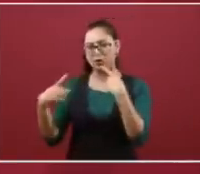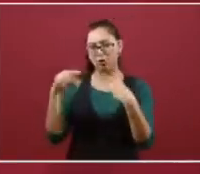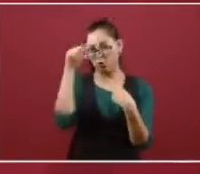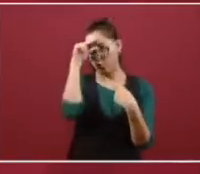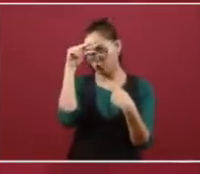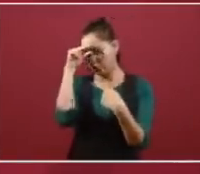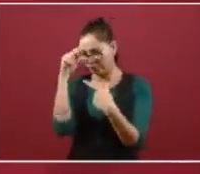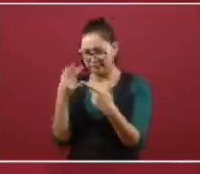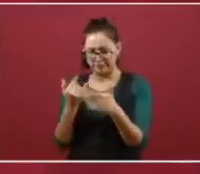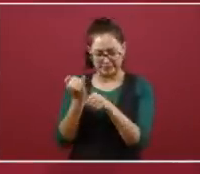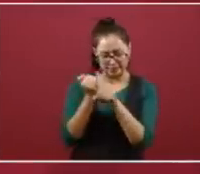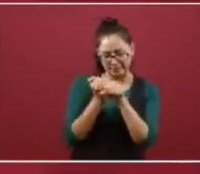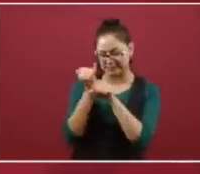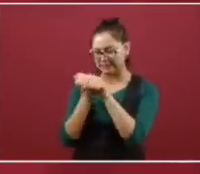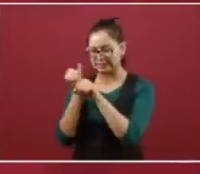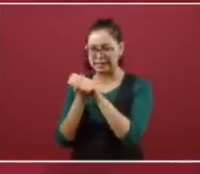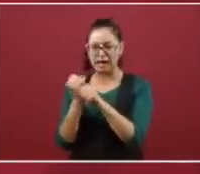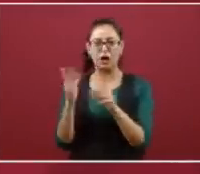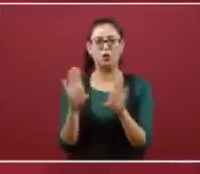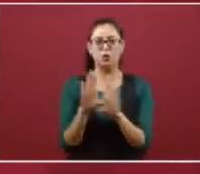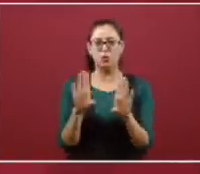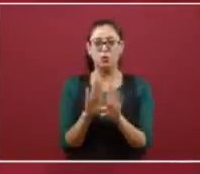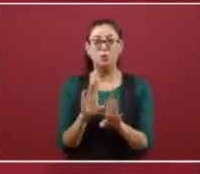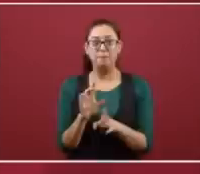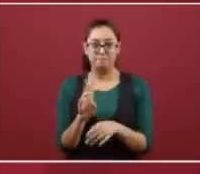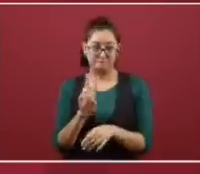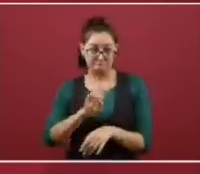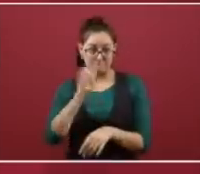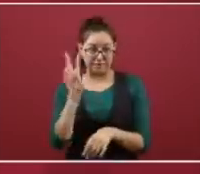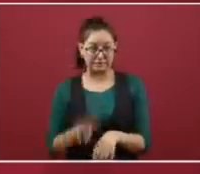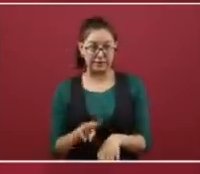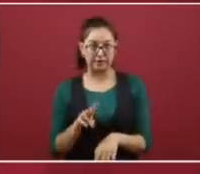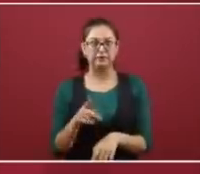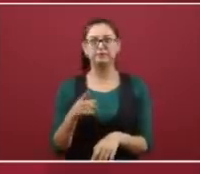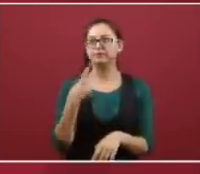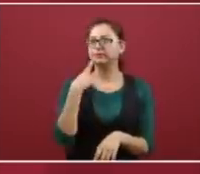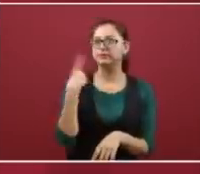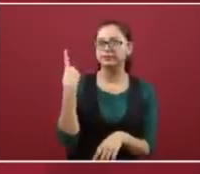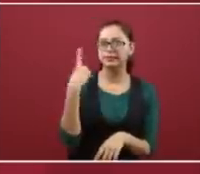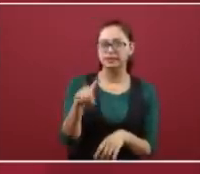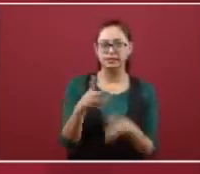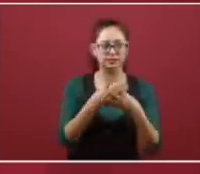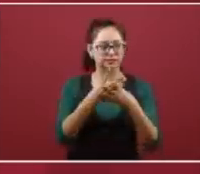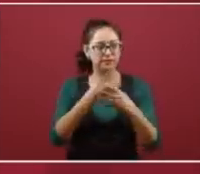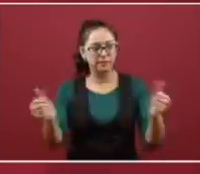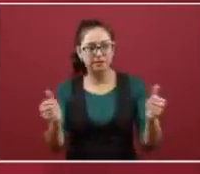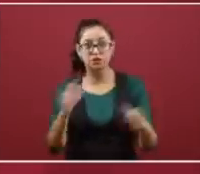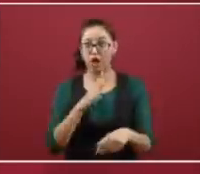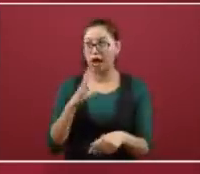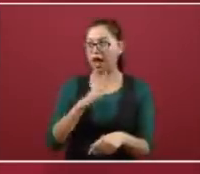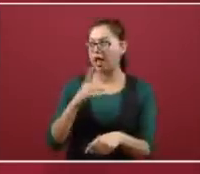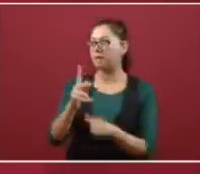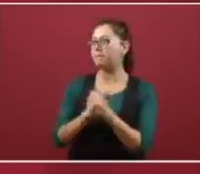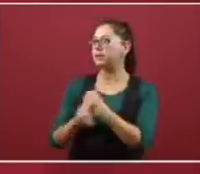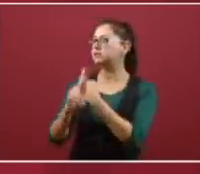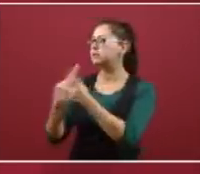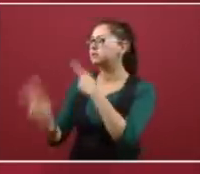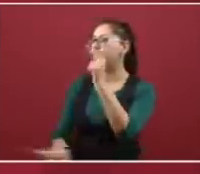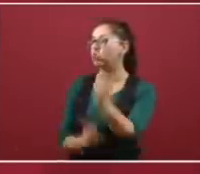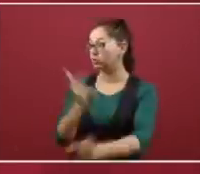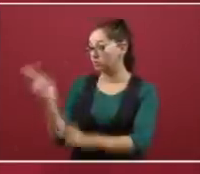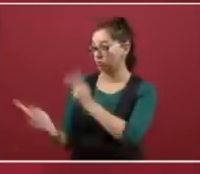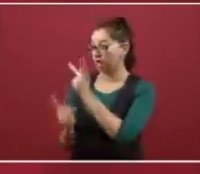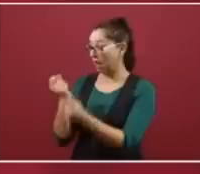conociendo sí o verificando si hay denuncias por desapariciones hasta este